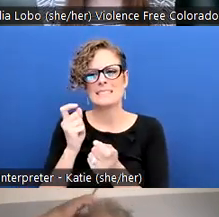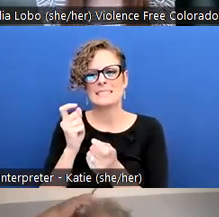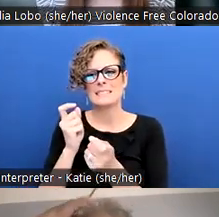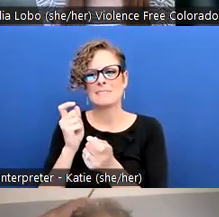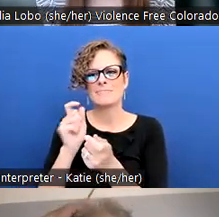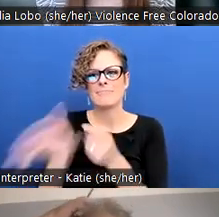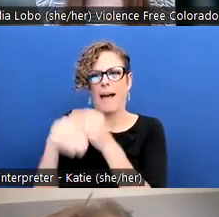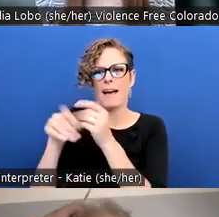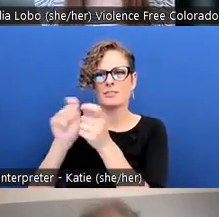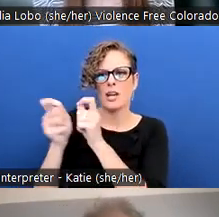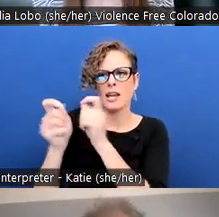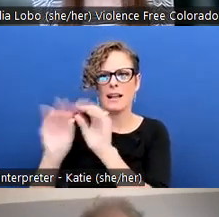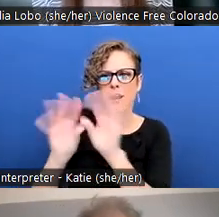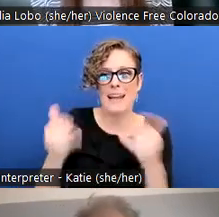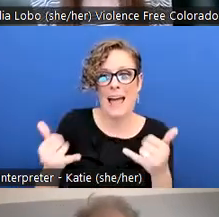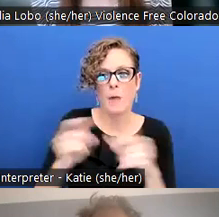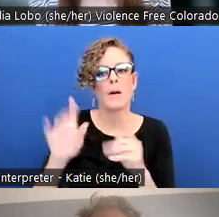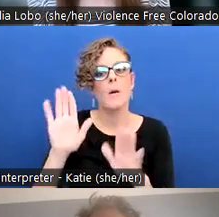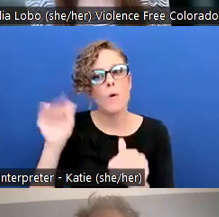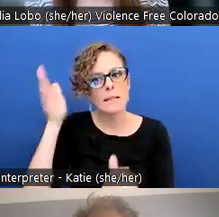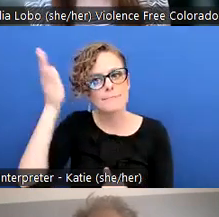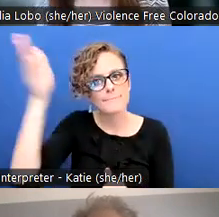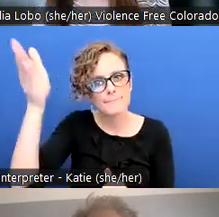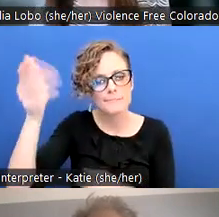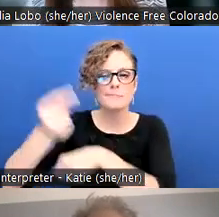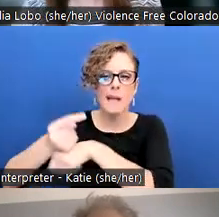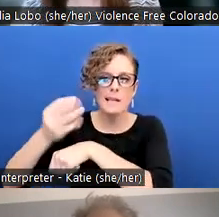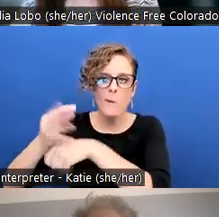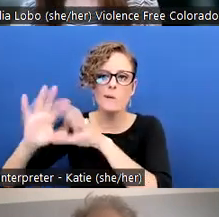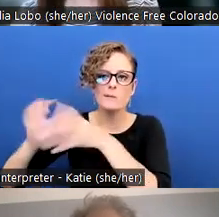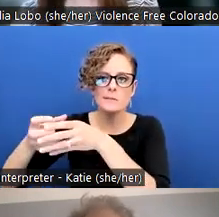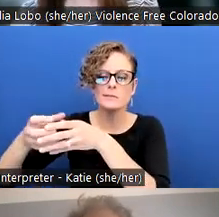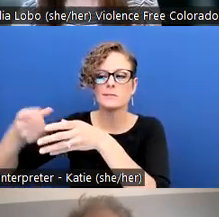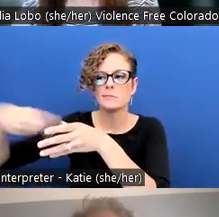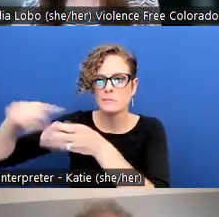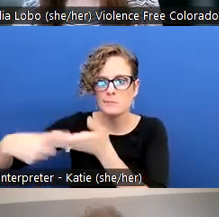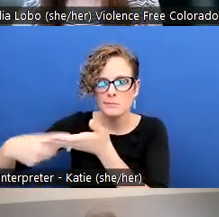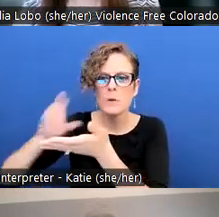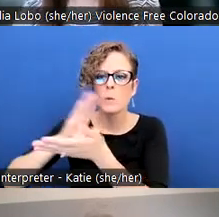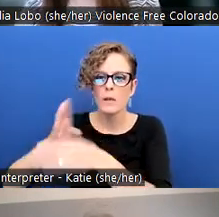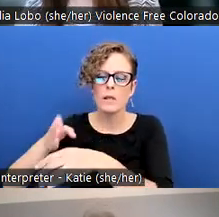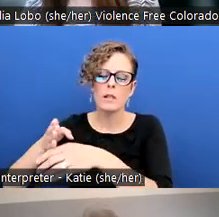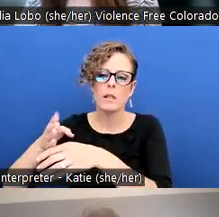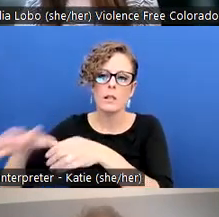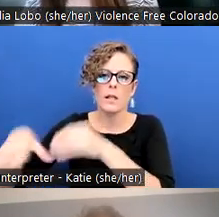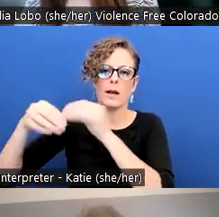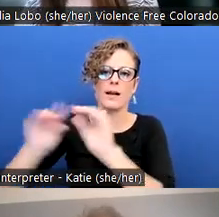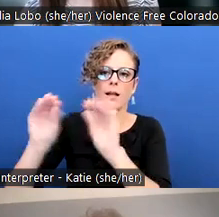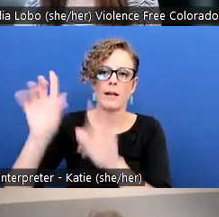campo profesional. Es un poco decepcionante que no pudimos lograr todo lo que queríamos, pero eso es más para más